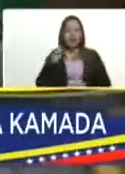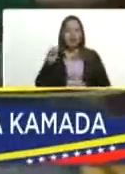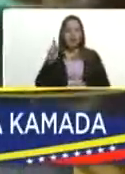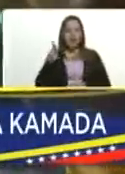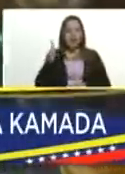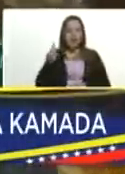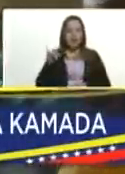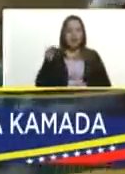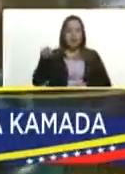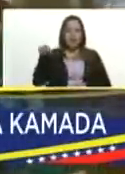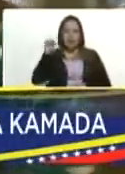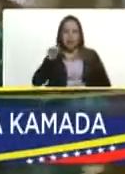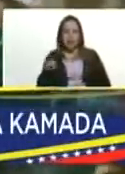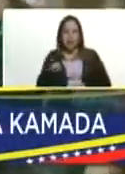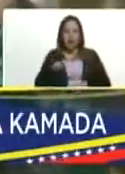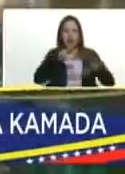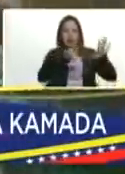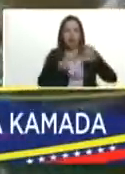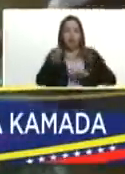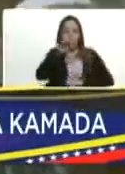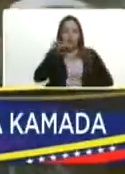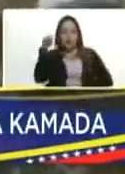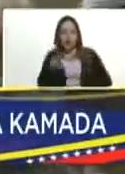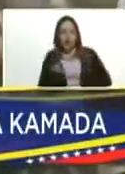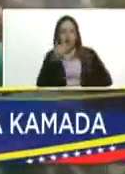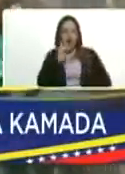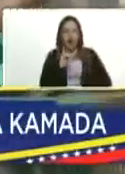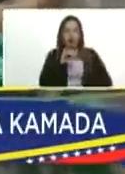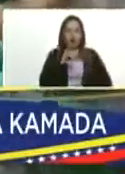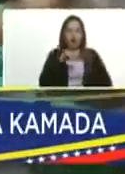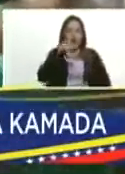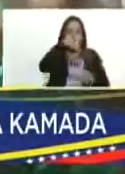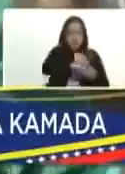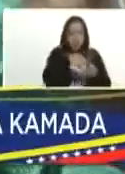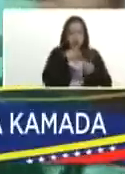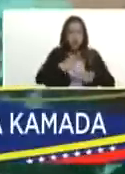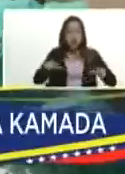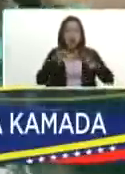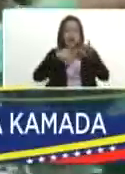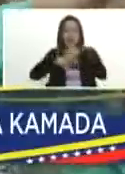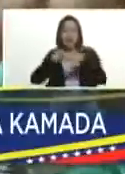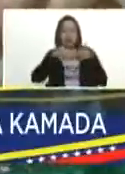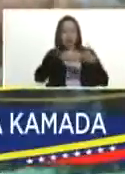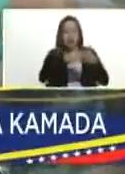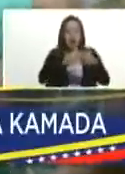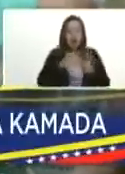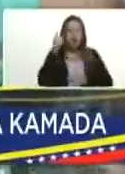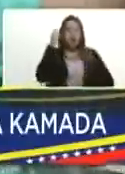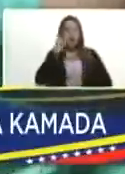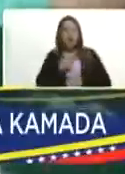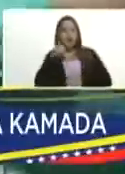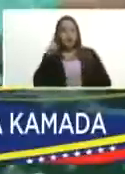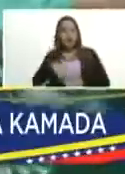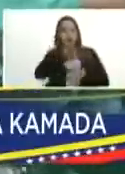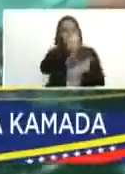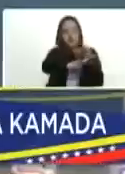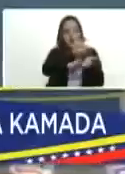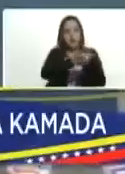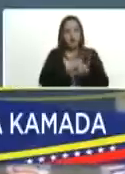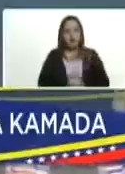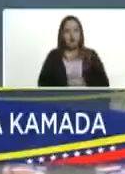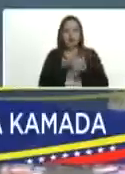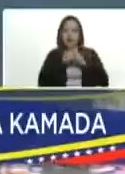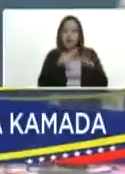El 80% de ellas están ubicadas en los puertos sardineros Sucre y Nueva Esparta. Sin